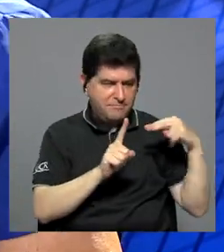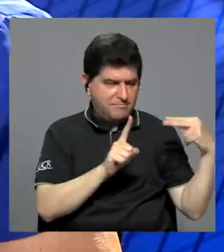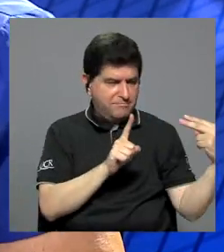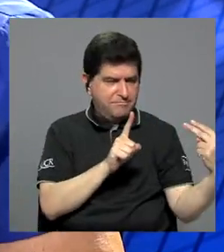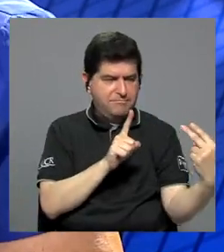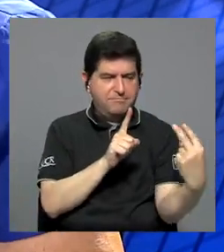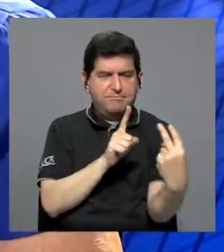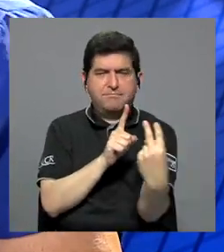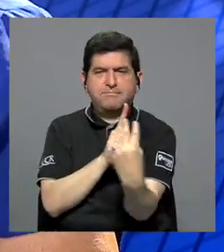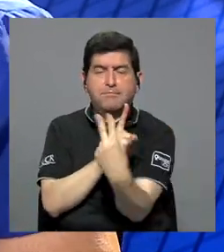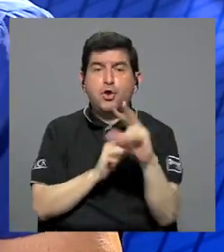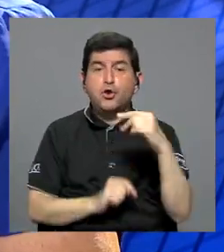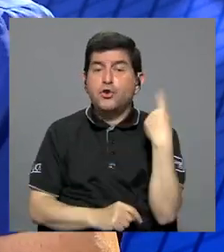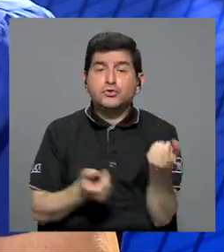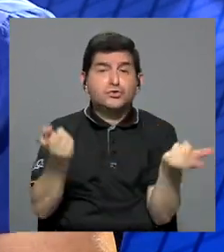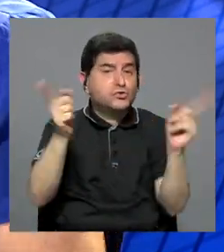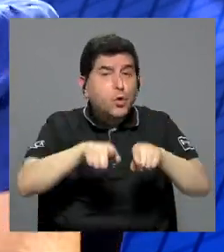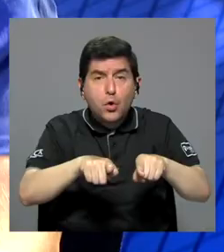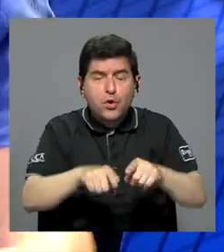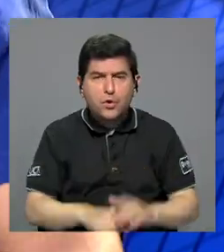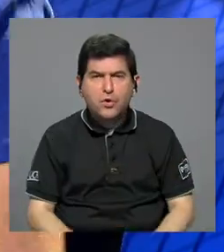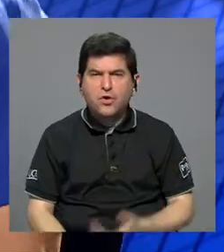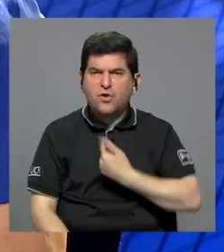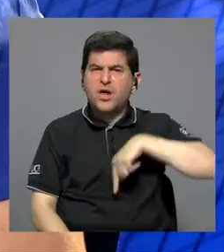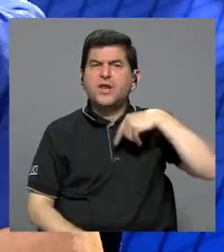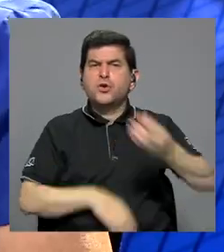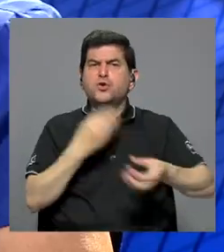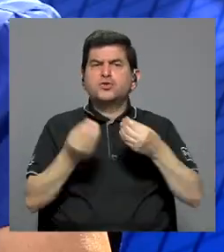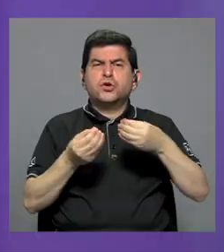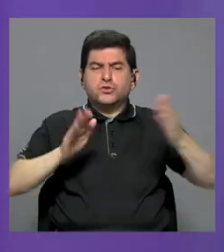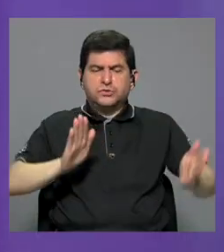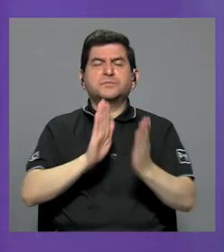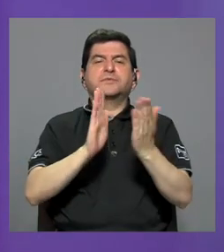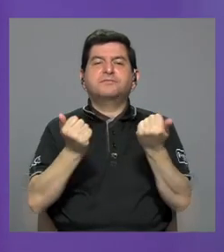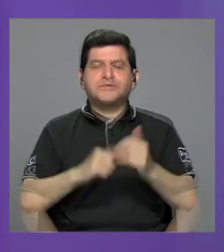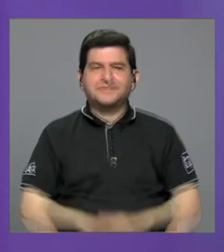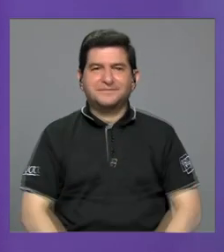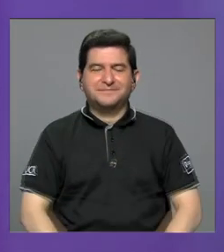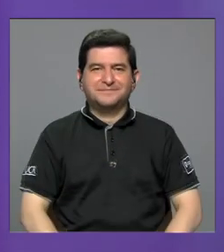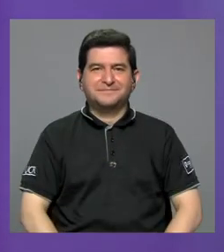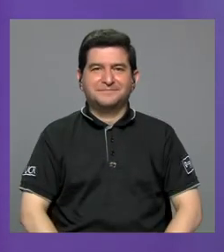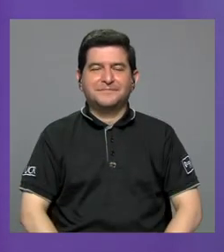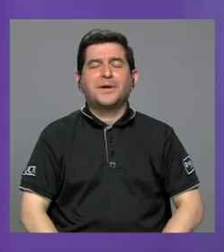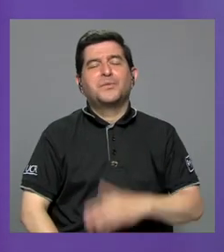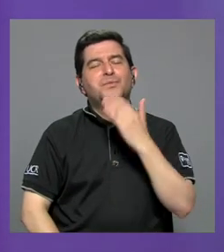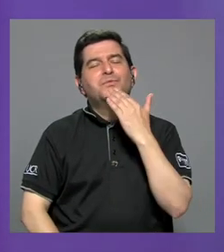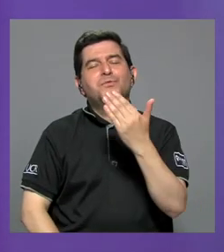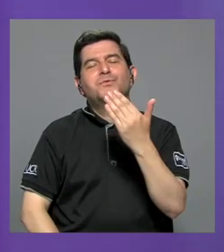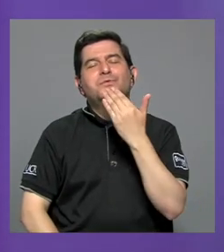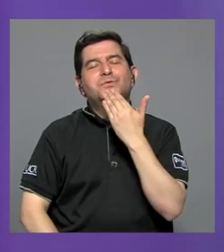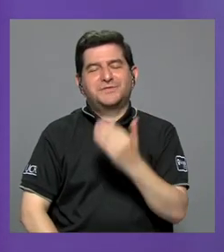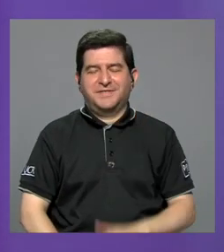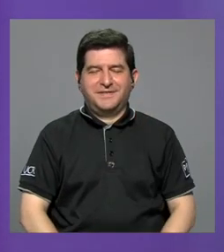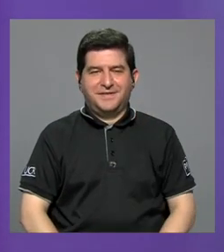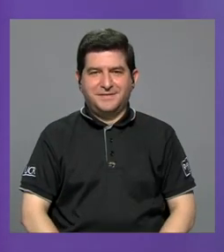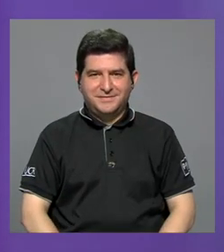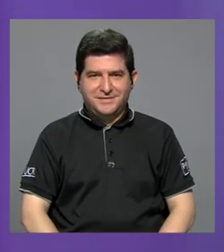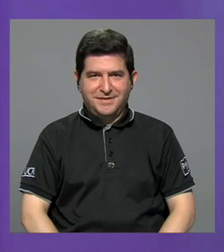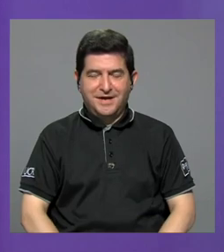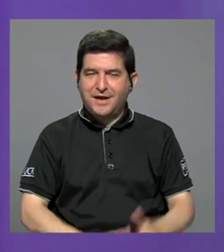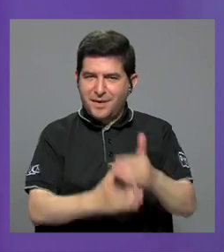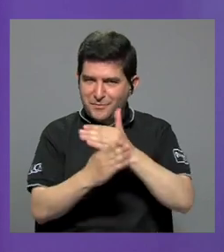muchas perspectivas, no solo lo que pasa, sino qué podemos hacer frente a esto. Les agradecemos que